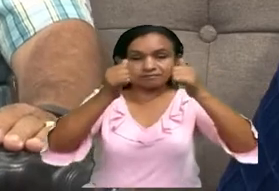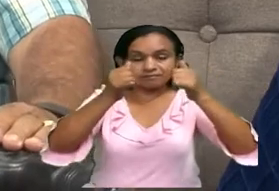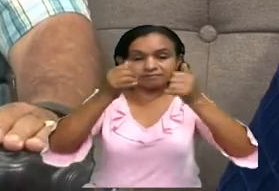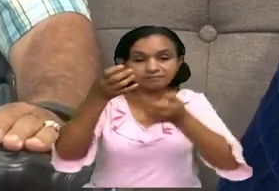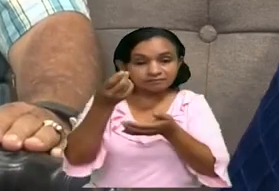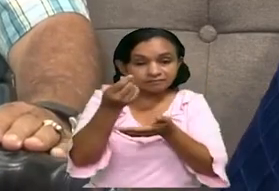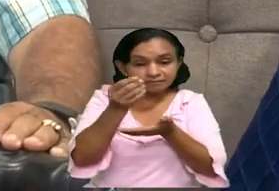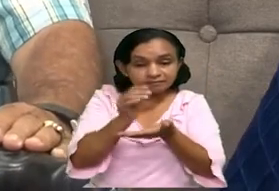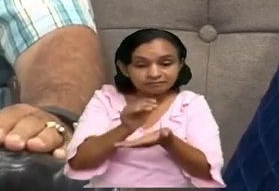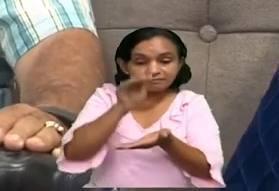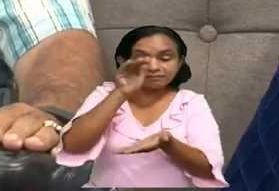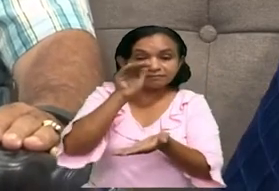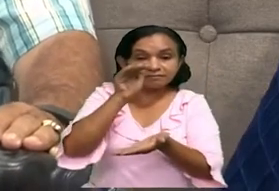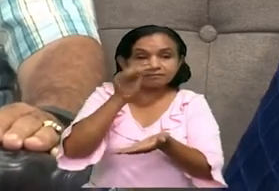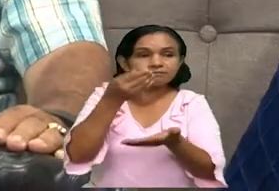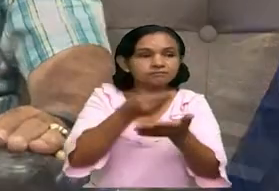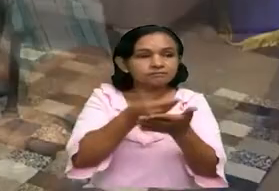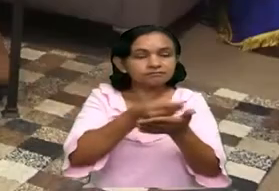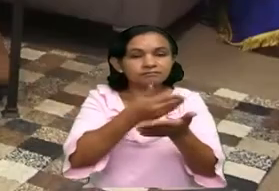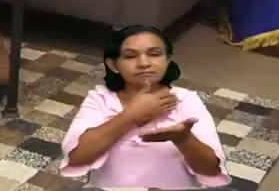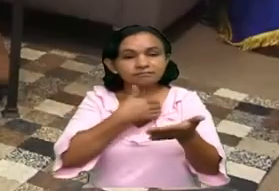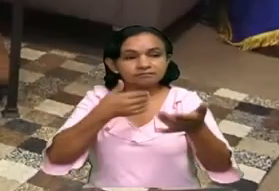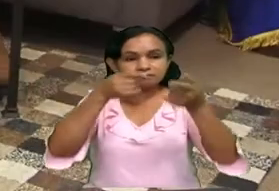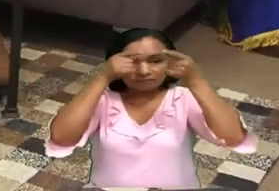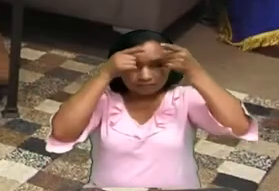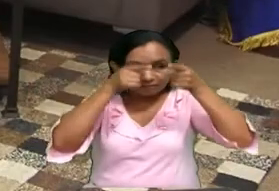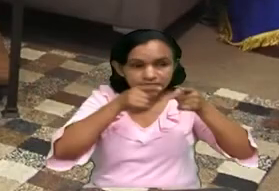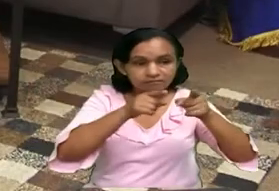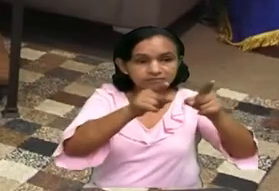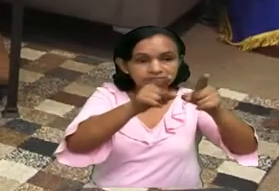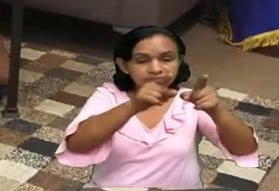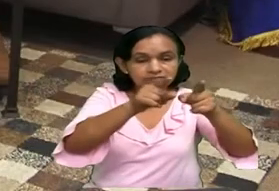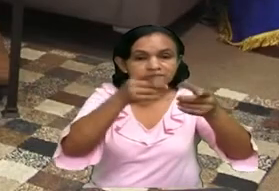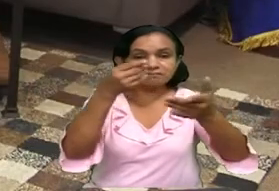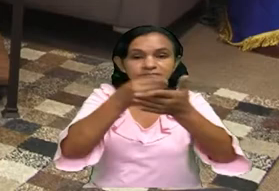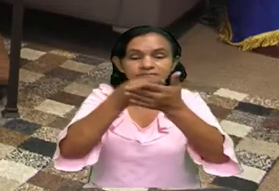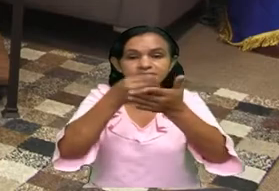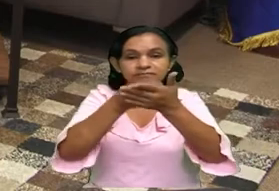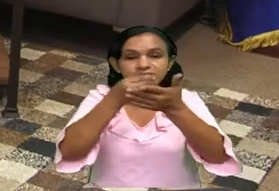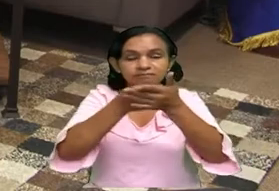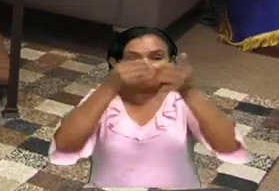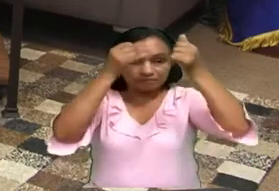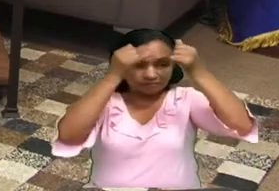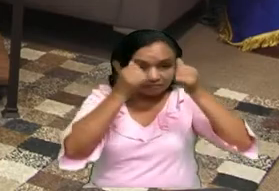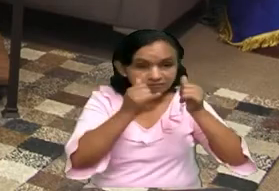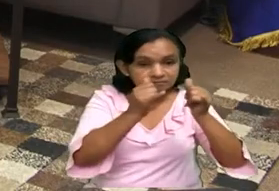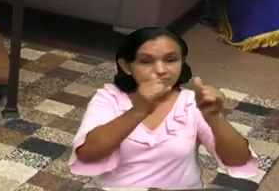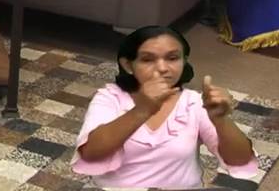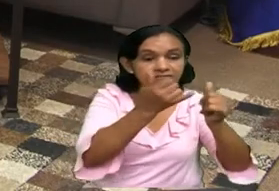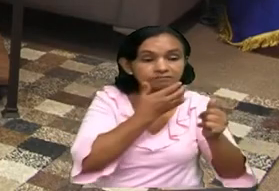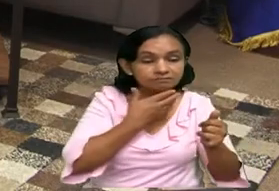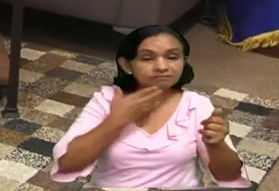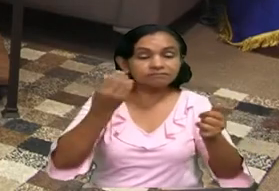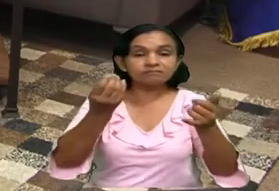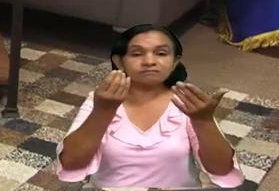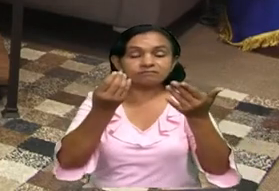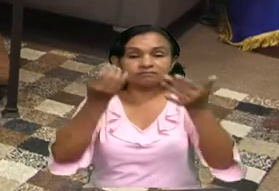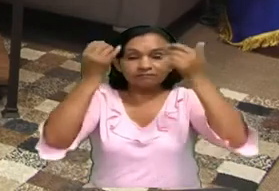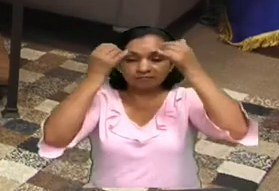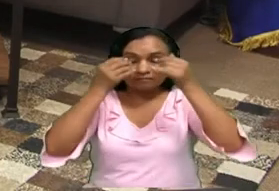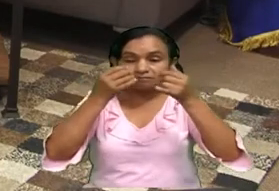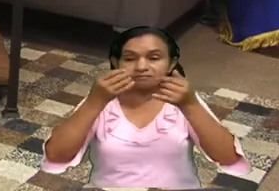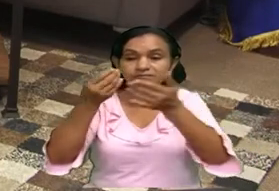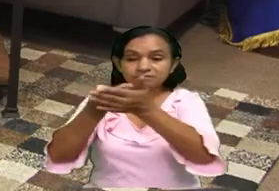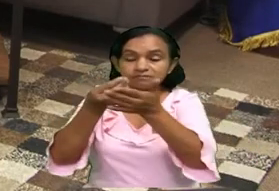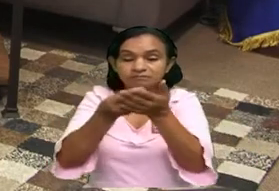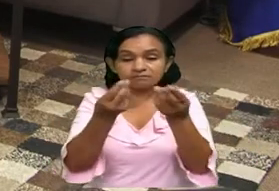o compra un mejor semental o compra una vaquilla o compra un pedazo de tierra, lo que hace es invertir. Eso es lo que ha hecho que